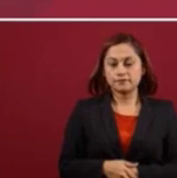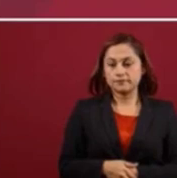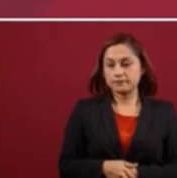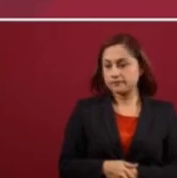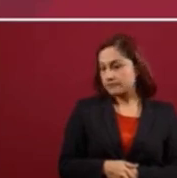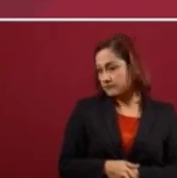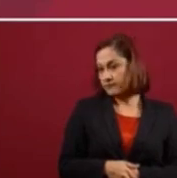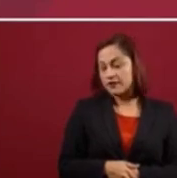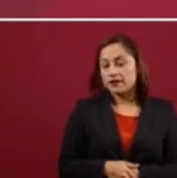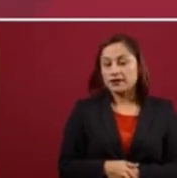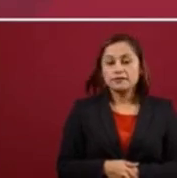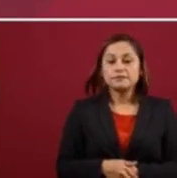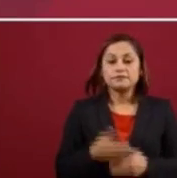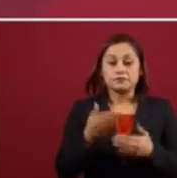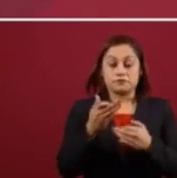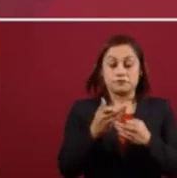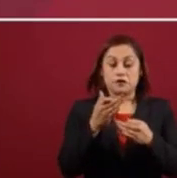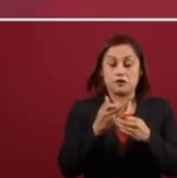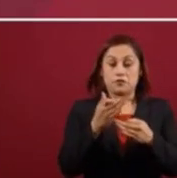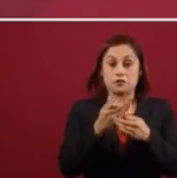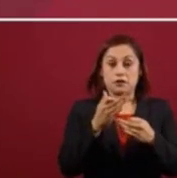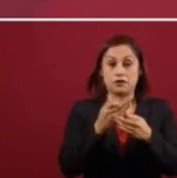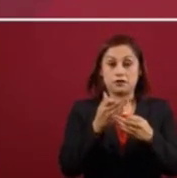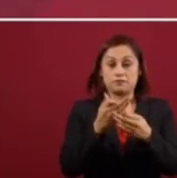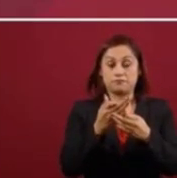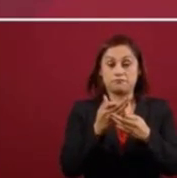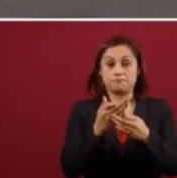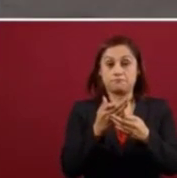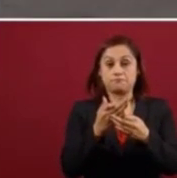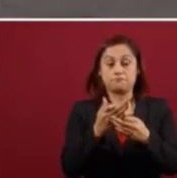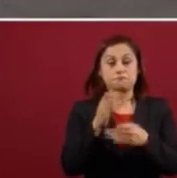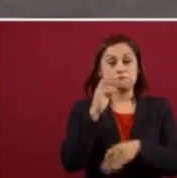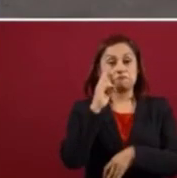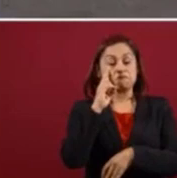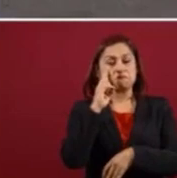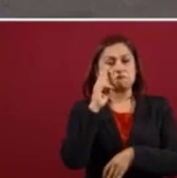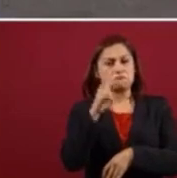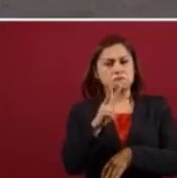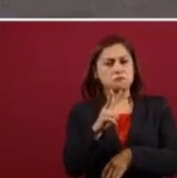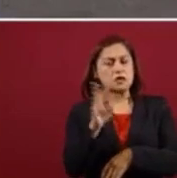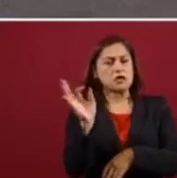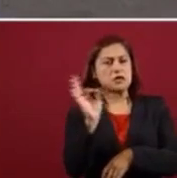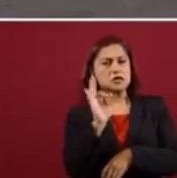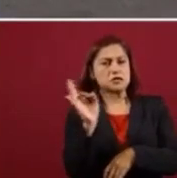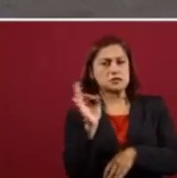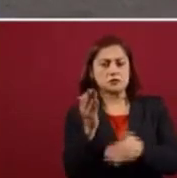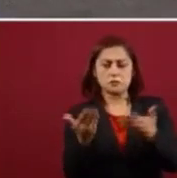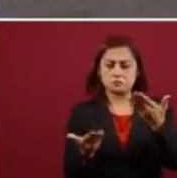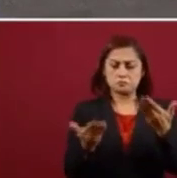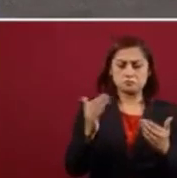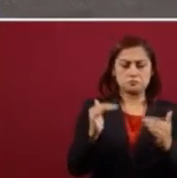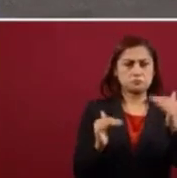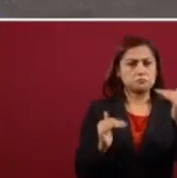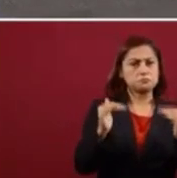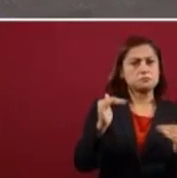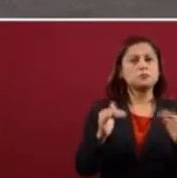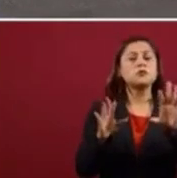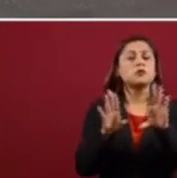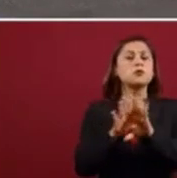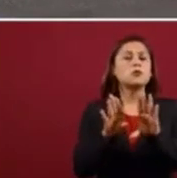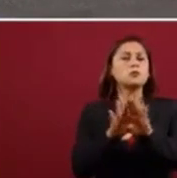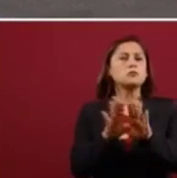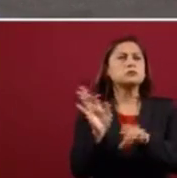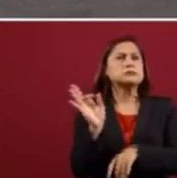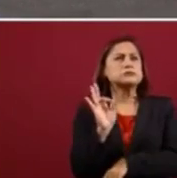cotización y lleve a andar en 19 5